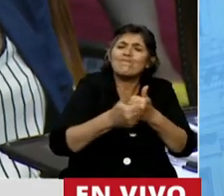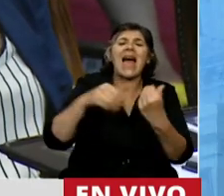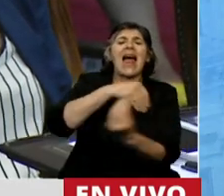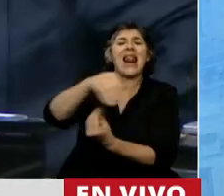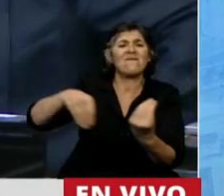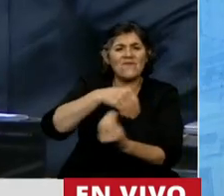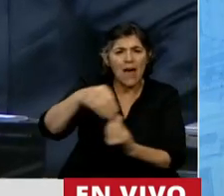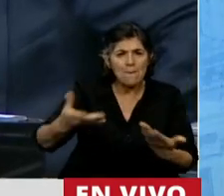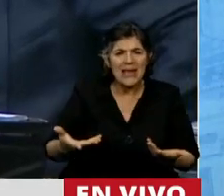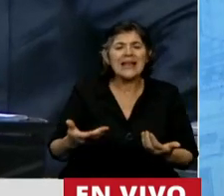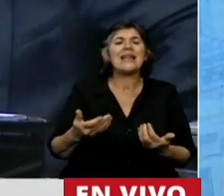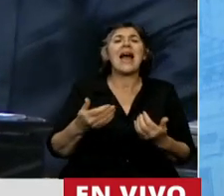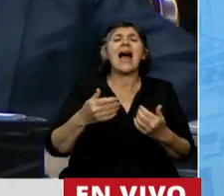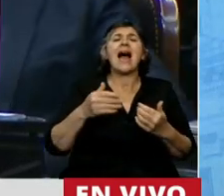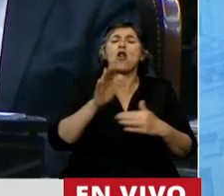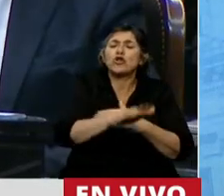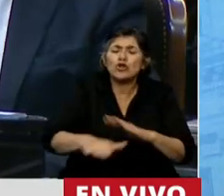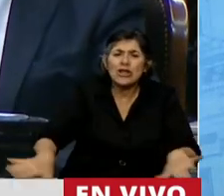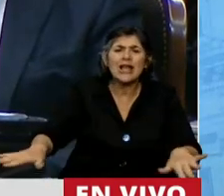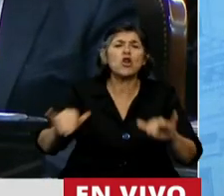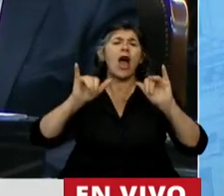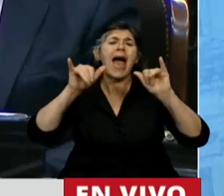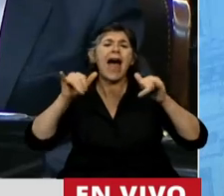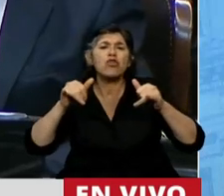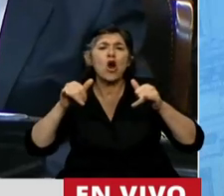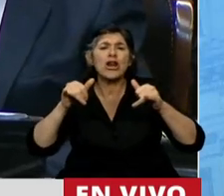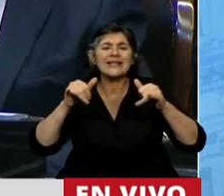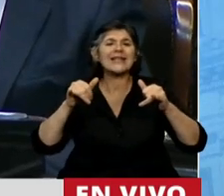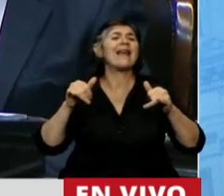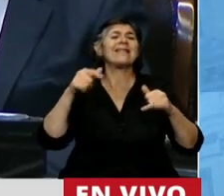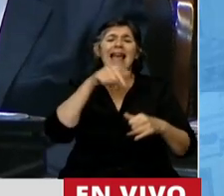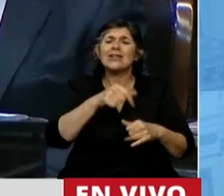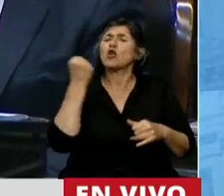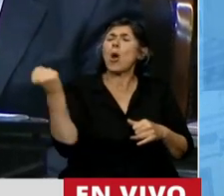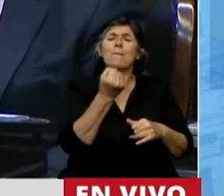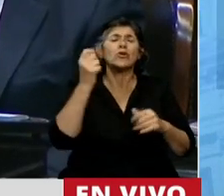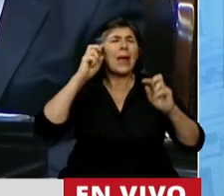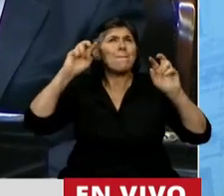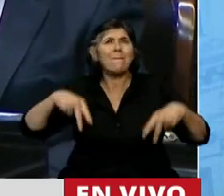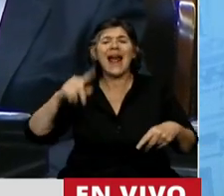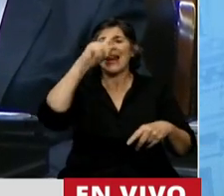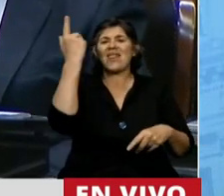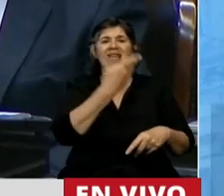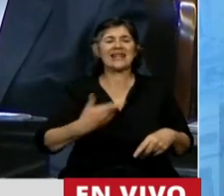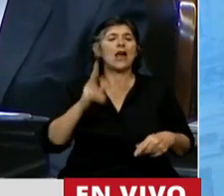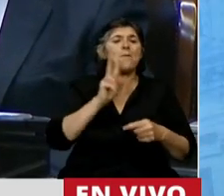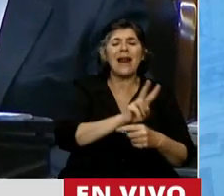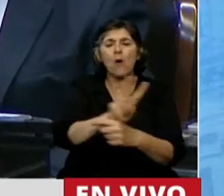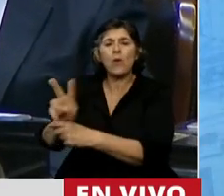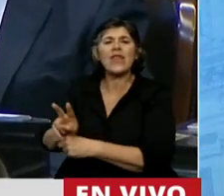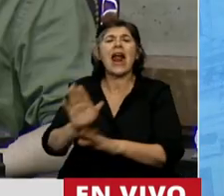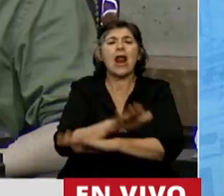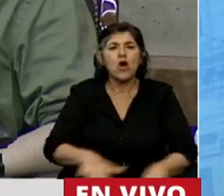a cada uno de los niños y los adolescentes que tienen que ser políticas de estado más allá de la línea política de cada uno